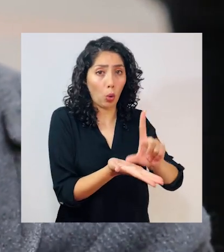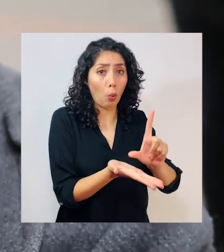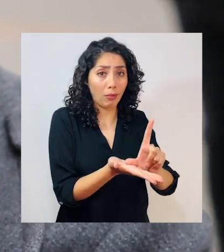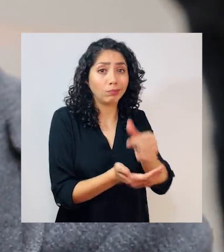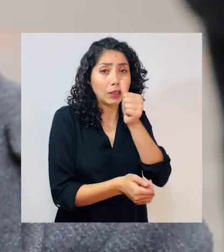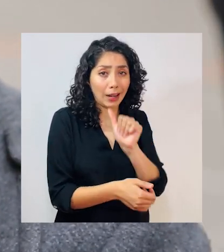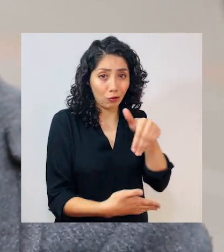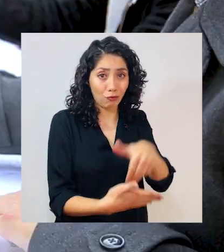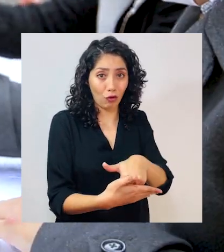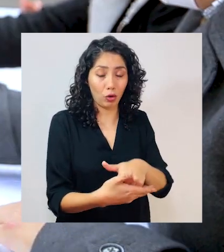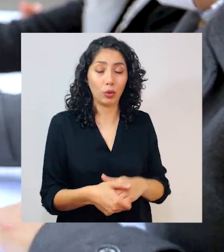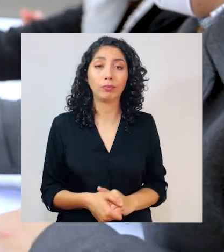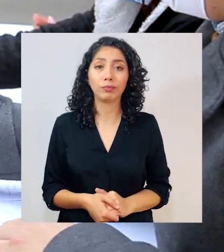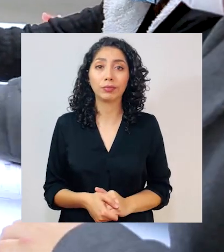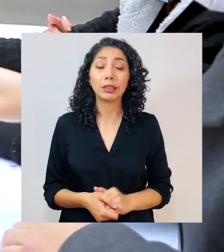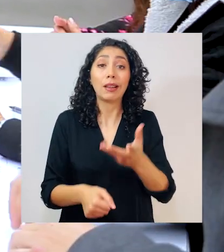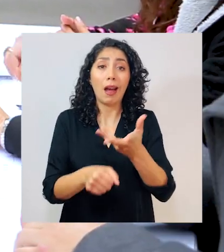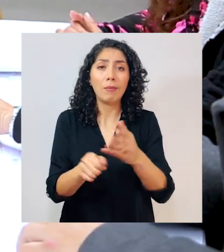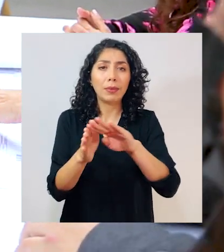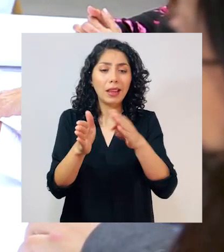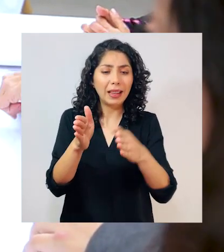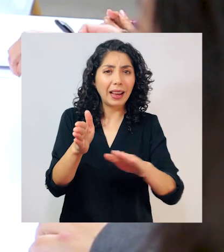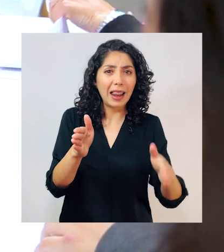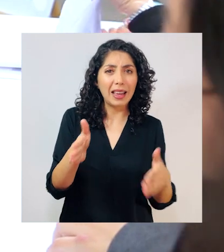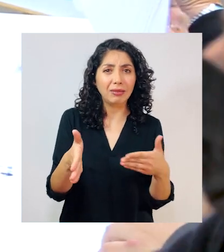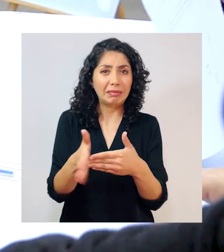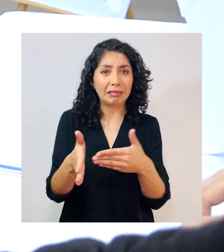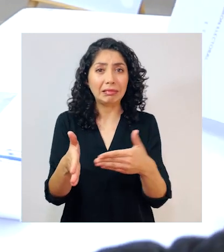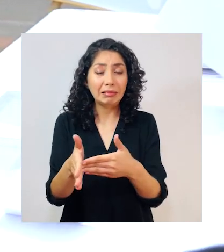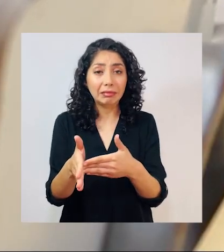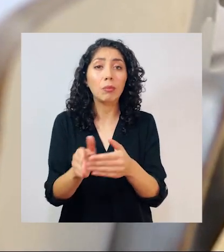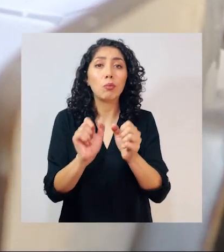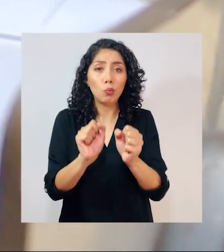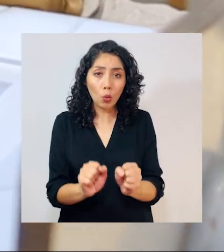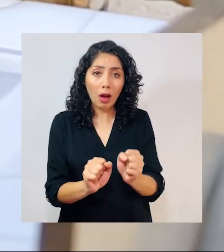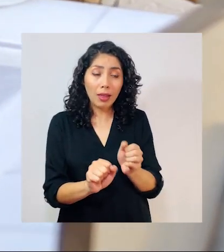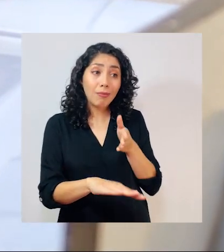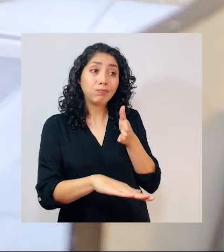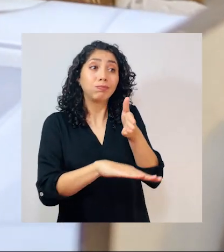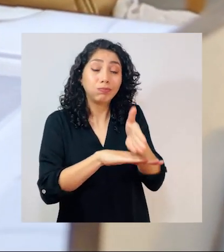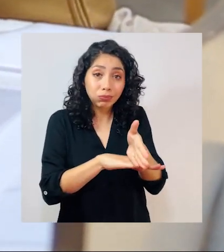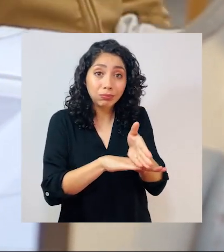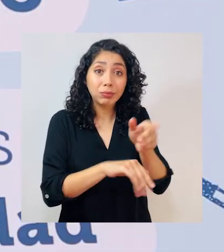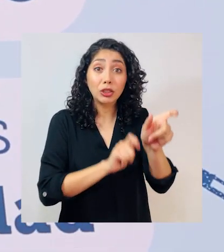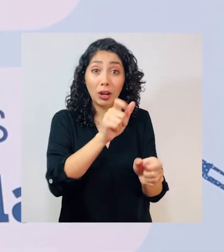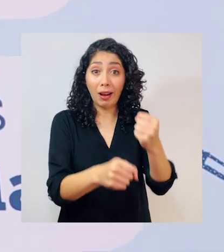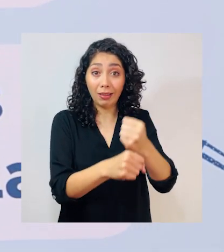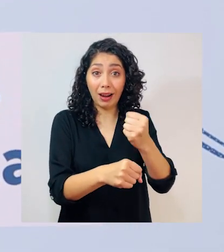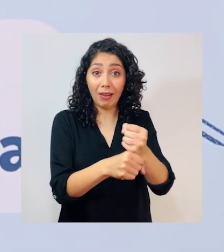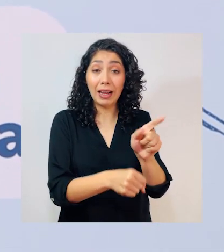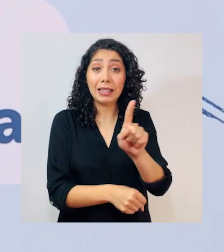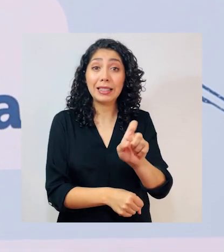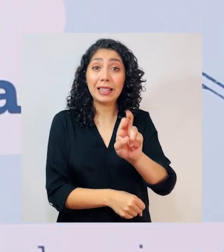el secreto del voto. En el caso de que existan escaleras u otros obstáculos al desplazamiento, se puede dirigir al personal tanto del